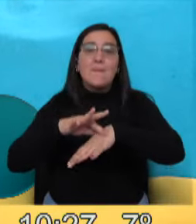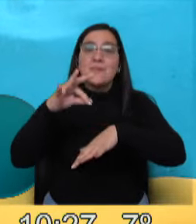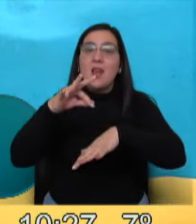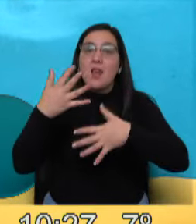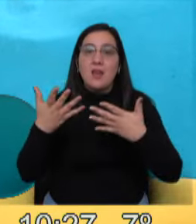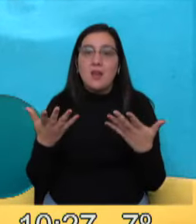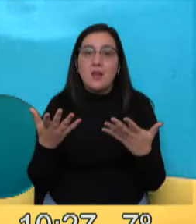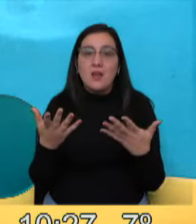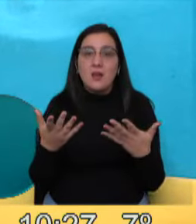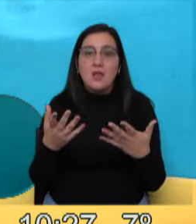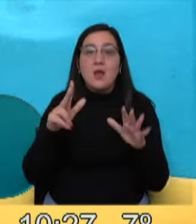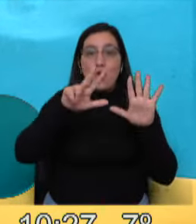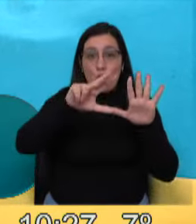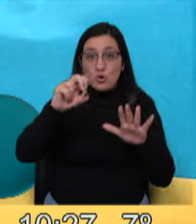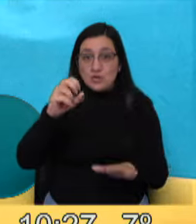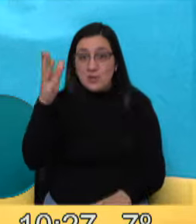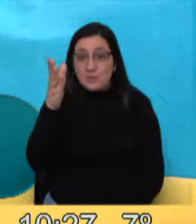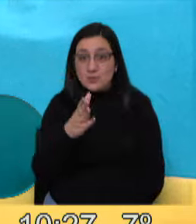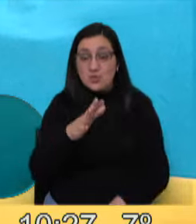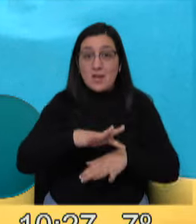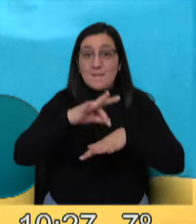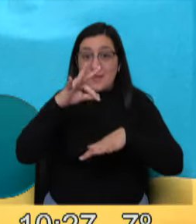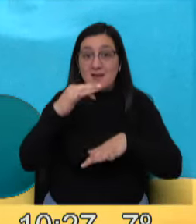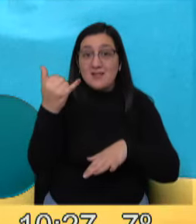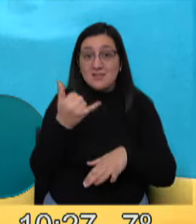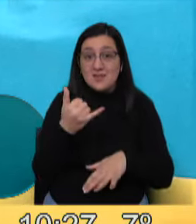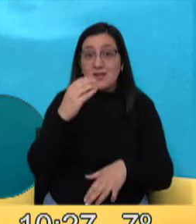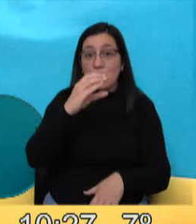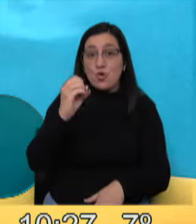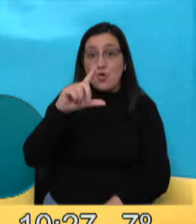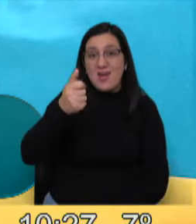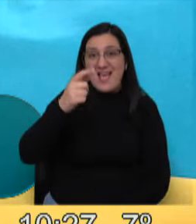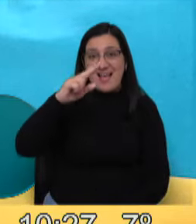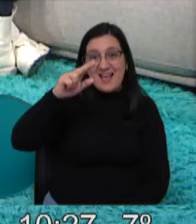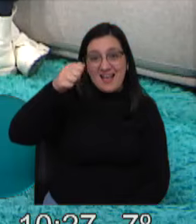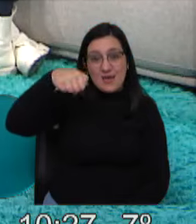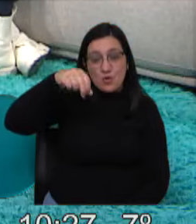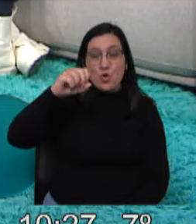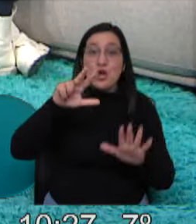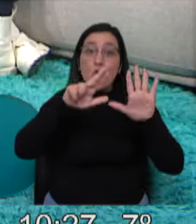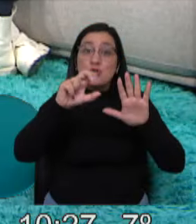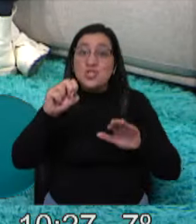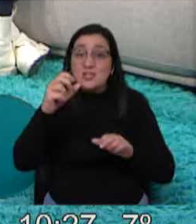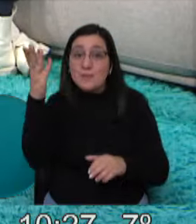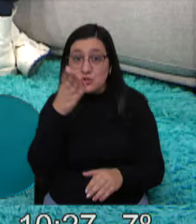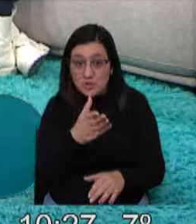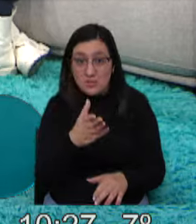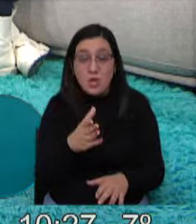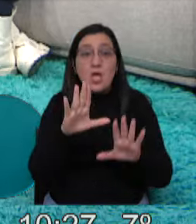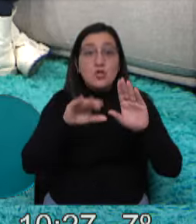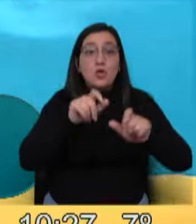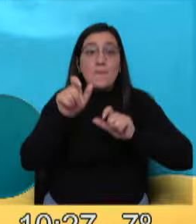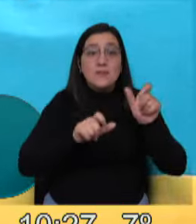bueno, se estima que el 80% de la piel está compuesta por colágeno. Así que... Tomá. Y normalmente todas las